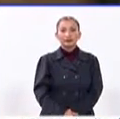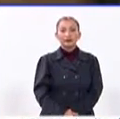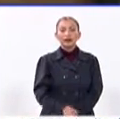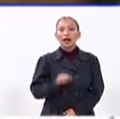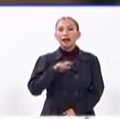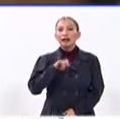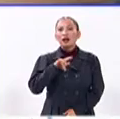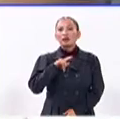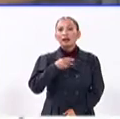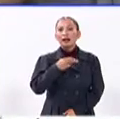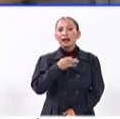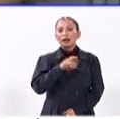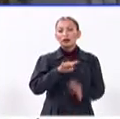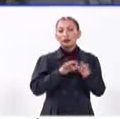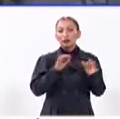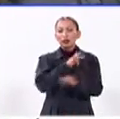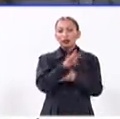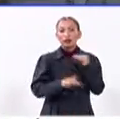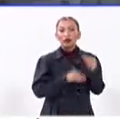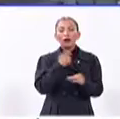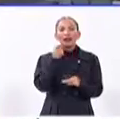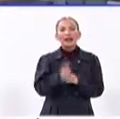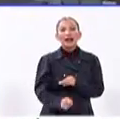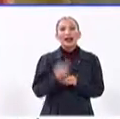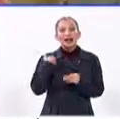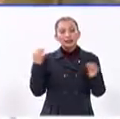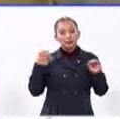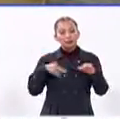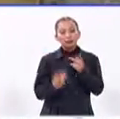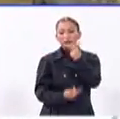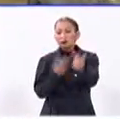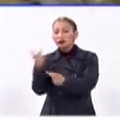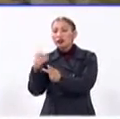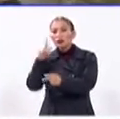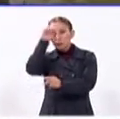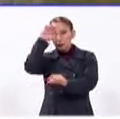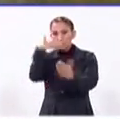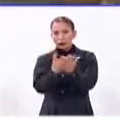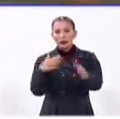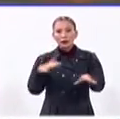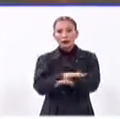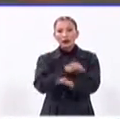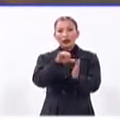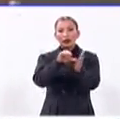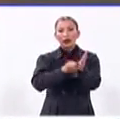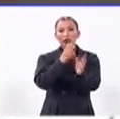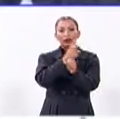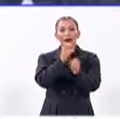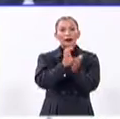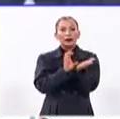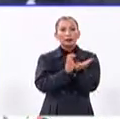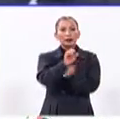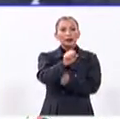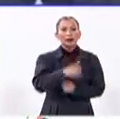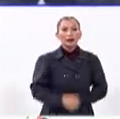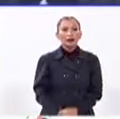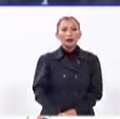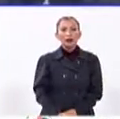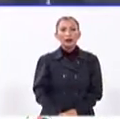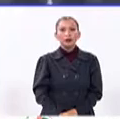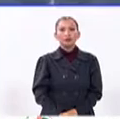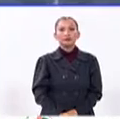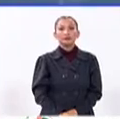Ana Luisa Guerrero nos cuenta todos los detalles de las audiencias públicas sobre la propuesta de reforma al artículo 3 en la Cámara de